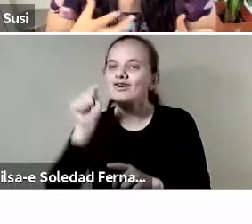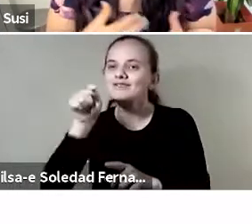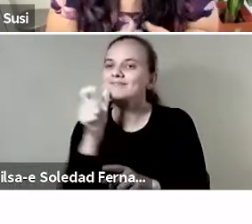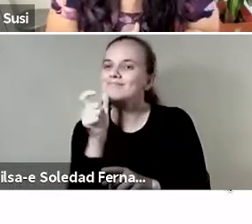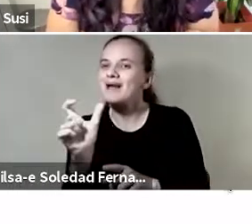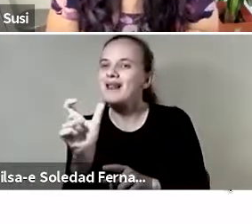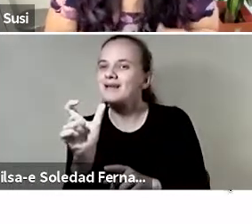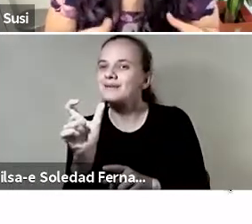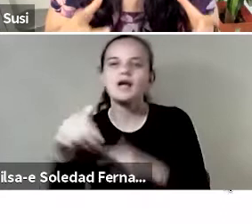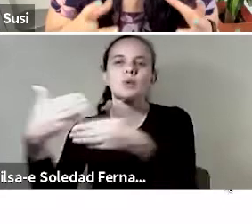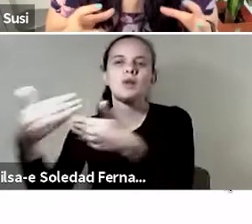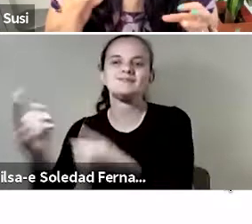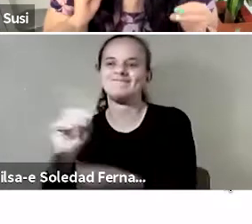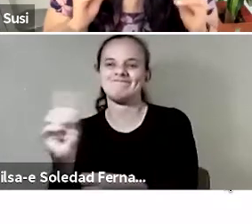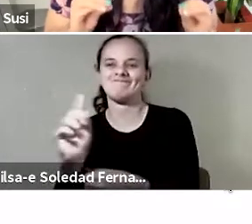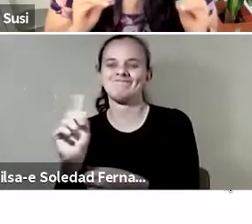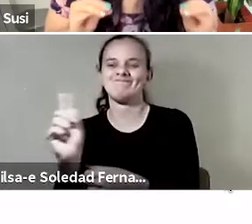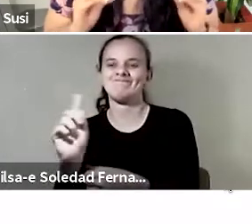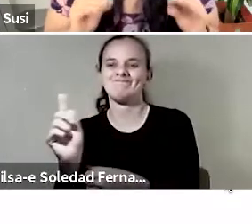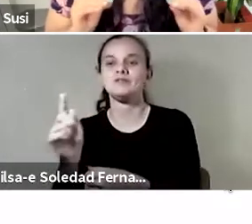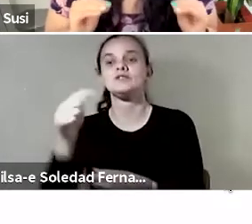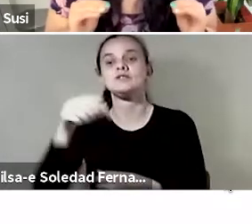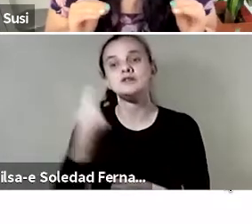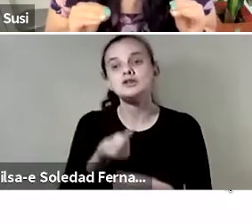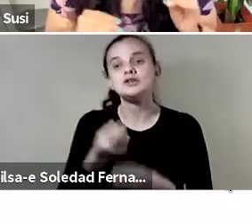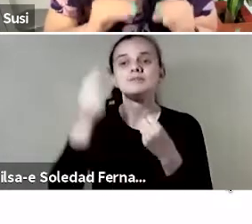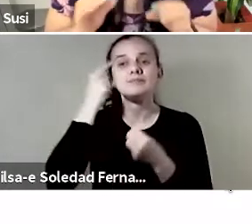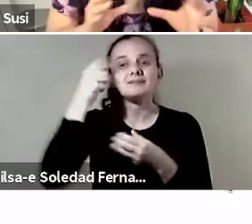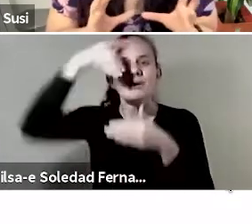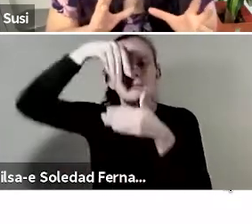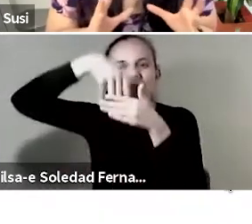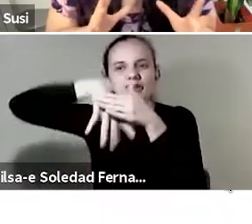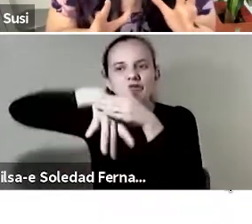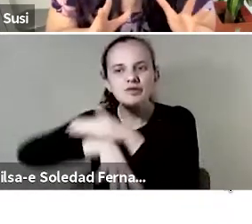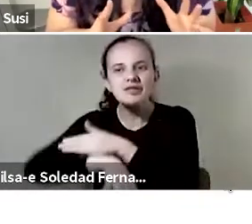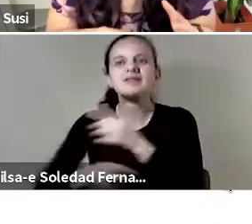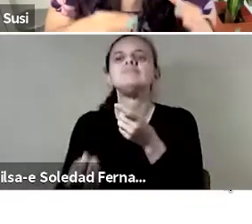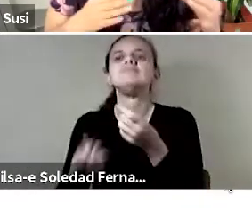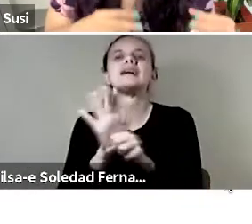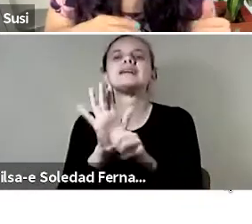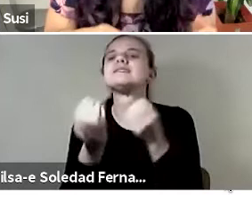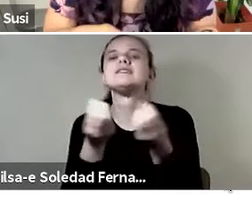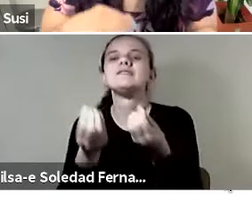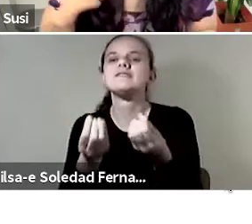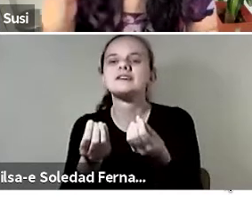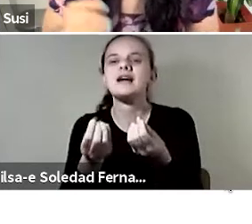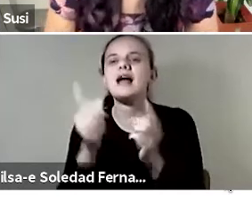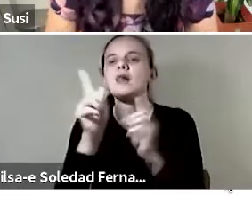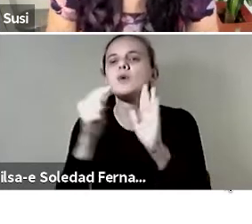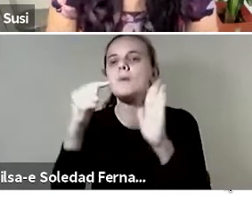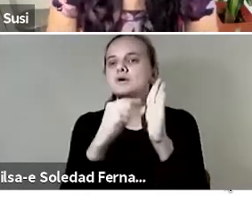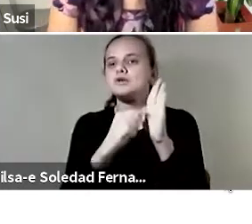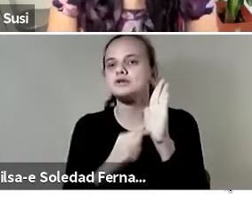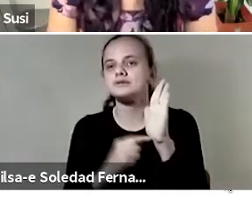deficiencias. Entonces, en eso hay que tener cuidado con ese término en particular porque no está muy actualizado, pero vamos